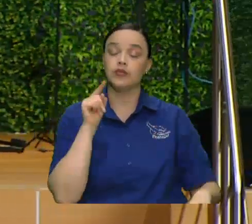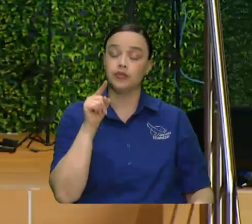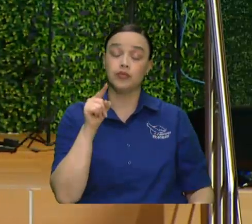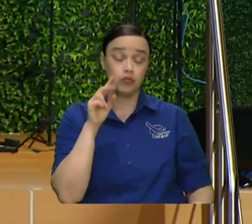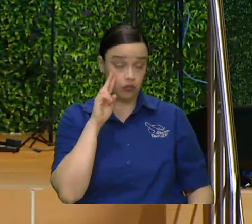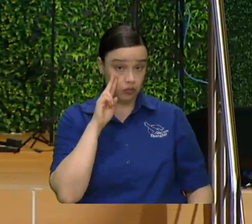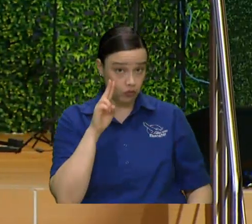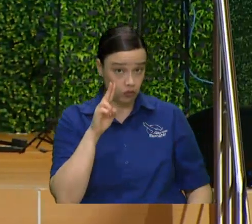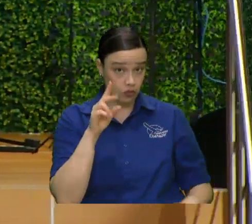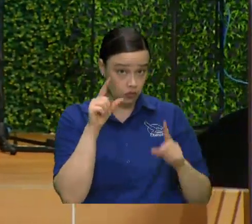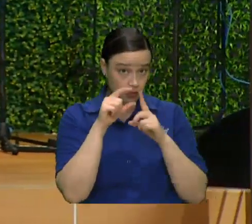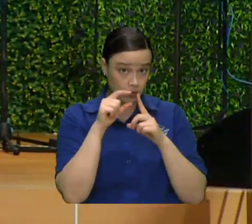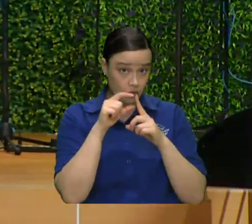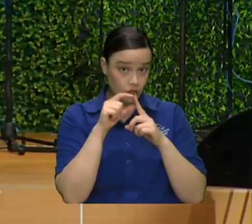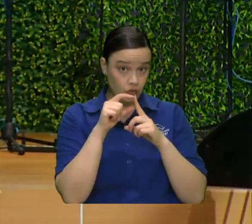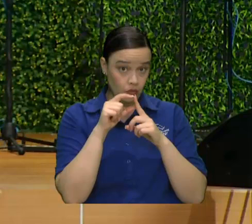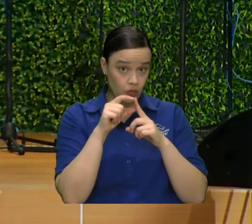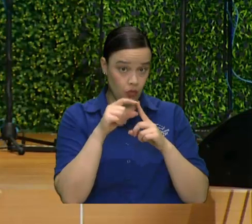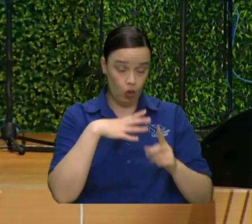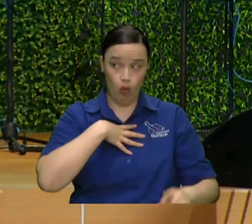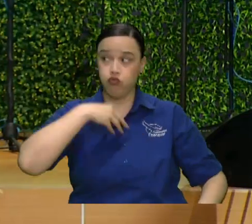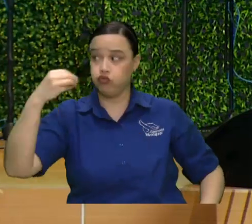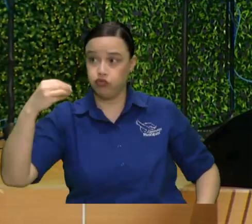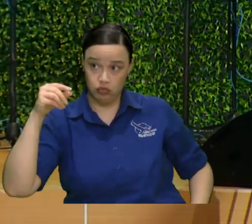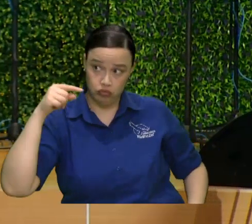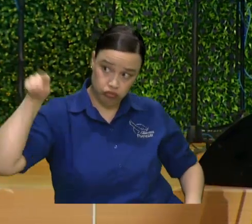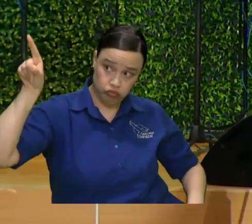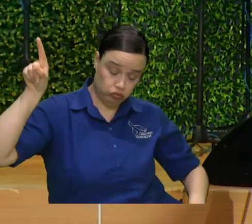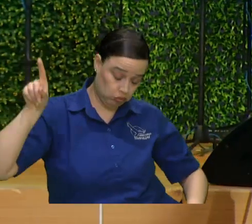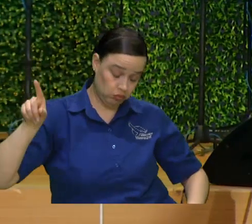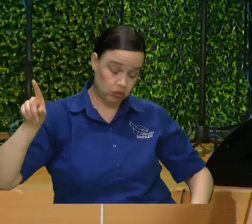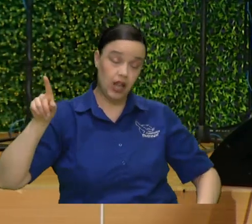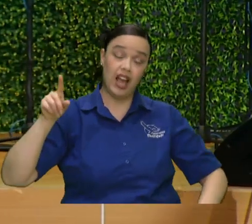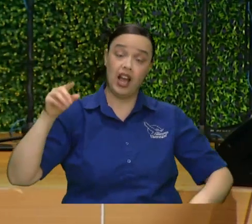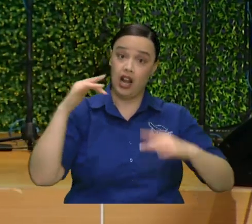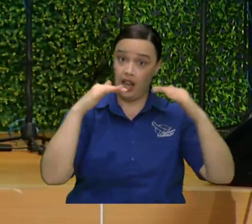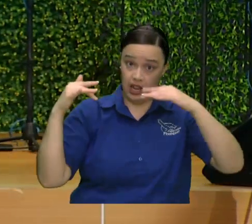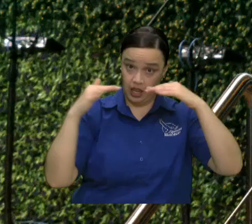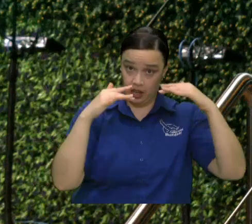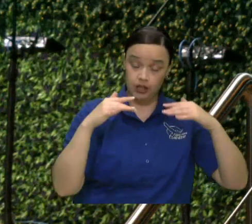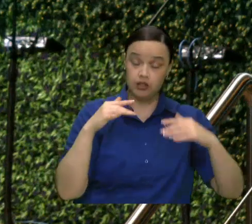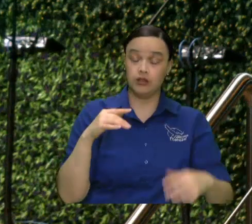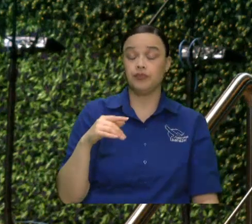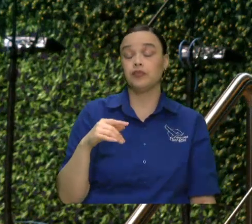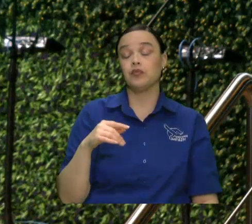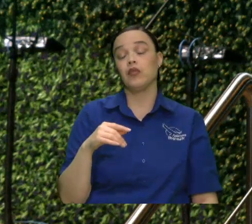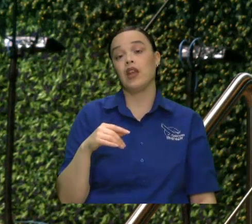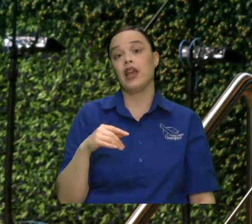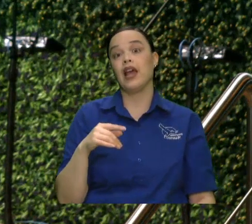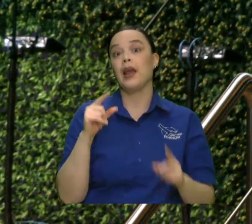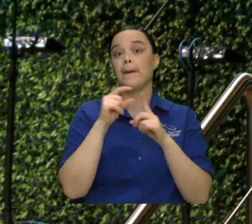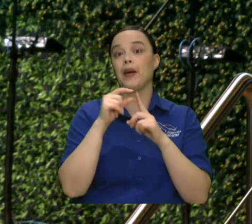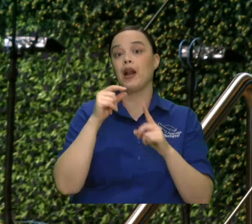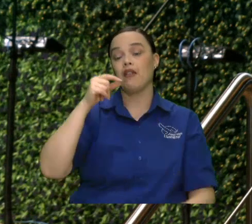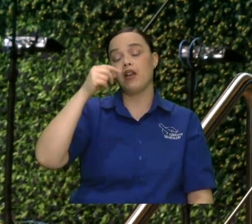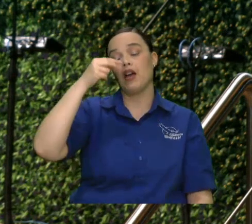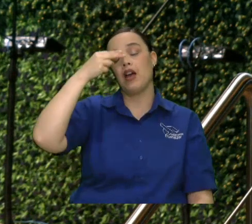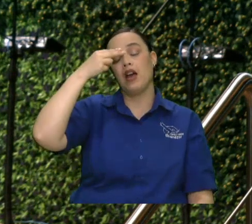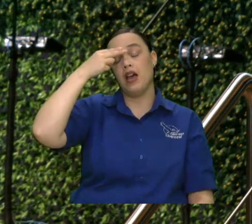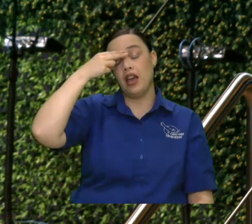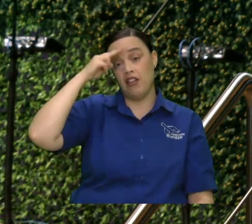de que salen a la guerra o usted va a encontrar que en el hebreo es la palabra h 33